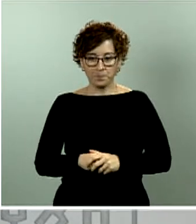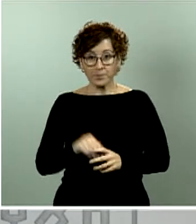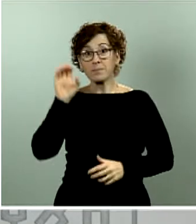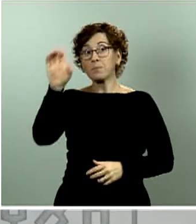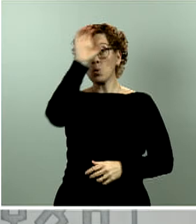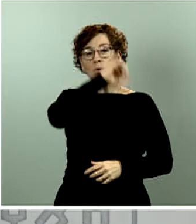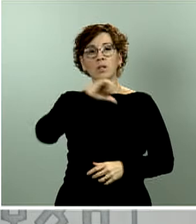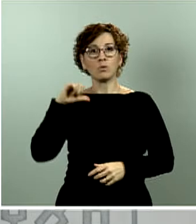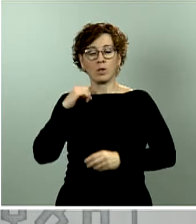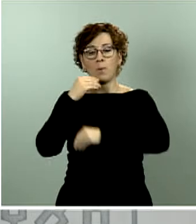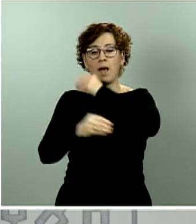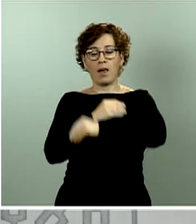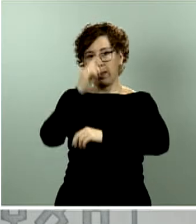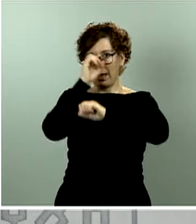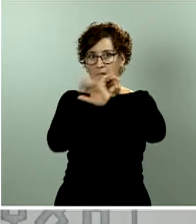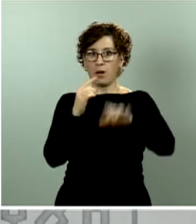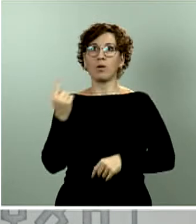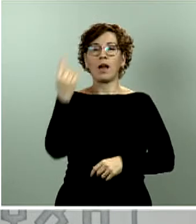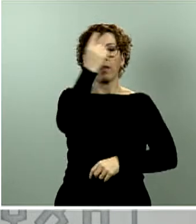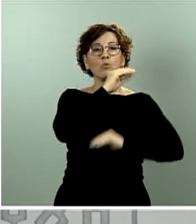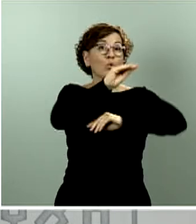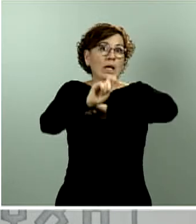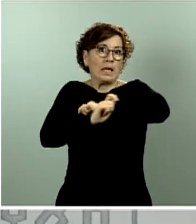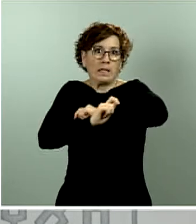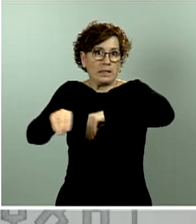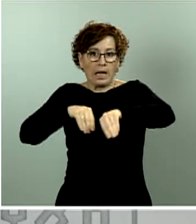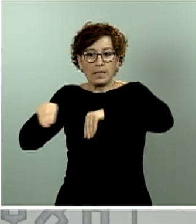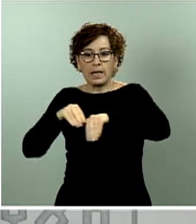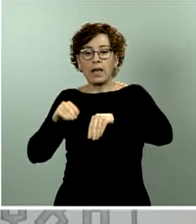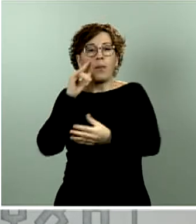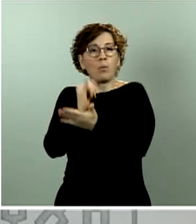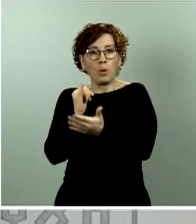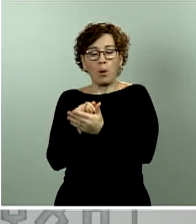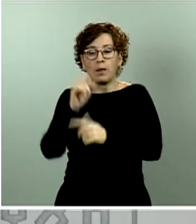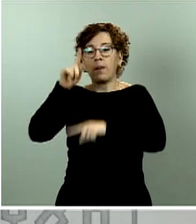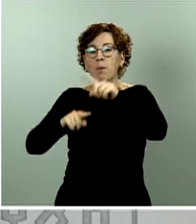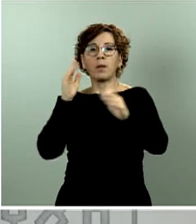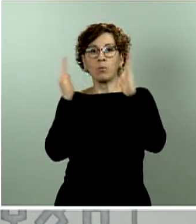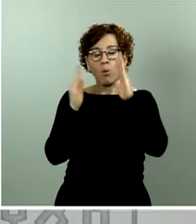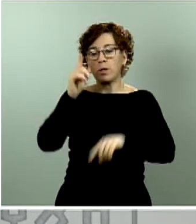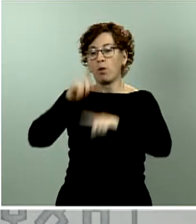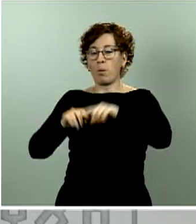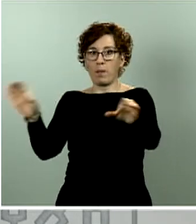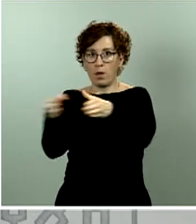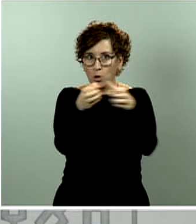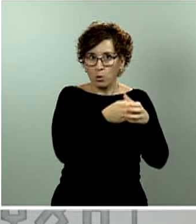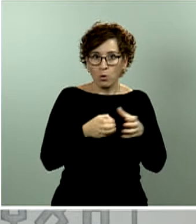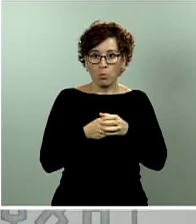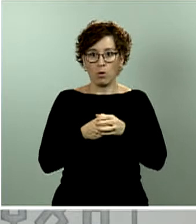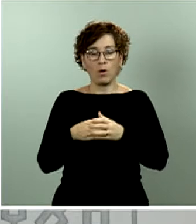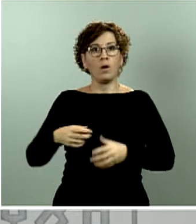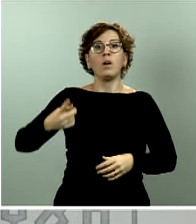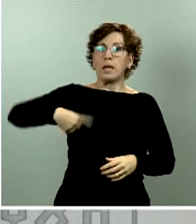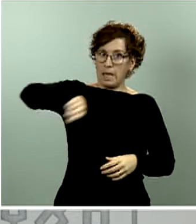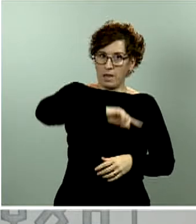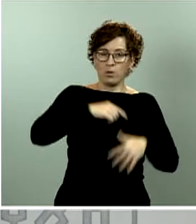serológicas en diferentes momentos y a diferentes grupos y están haciendo un esfuerzo incremental para hacer este tipo